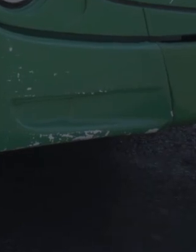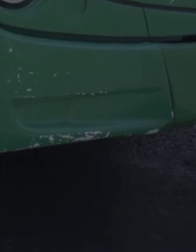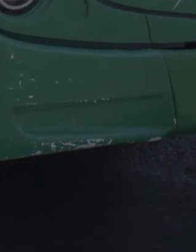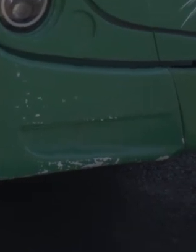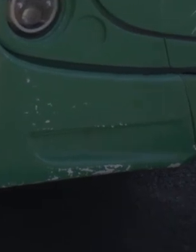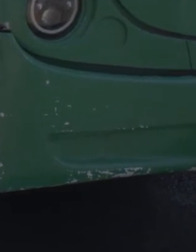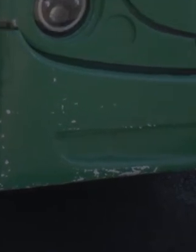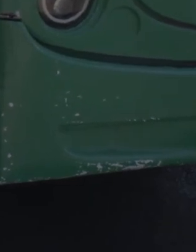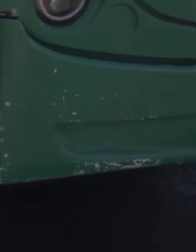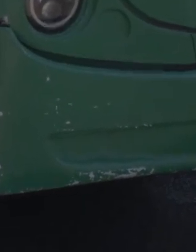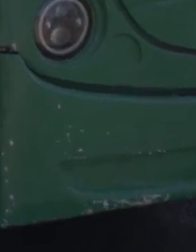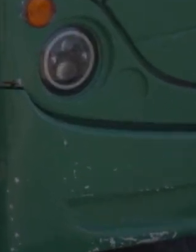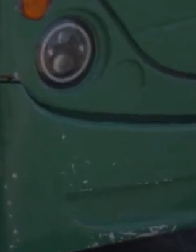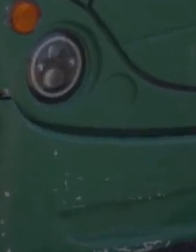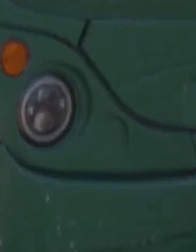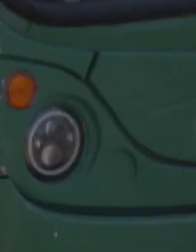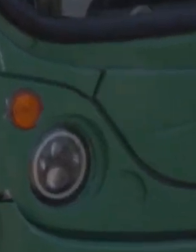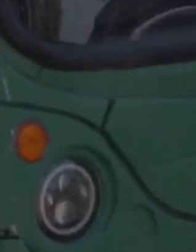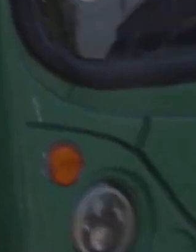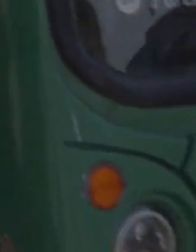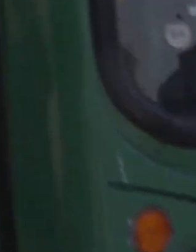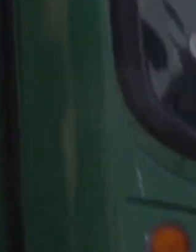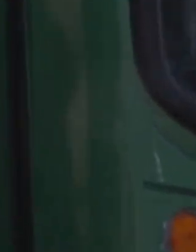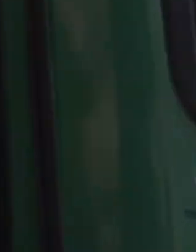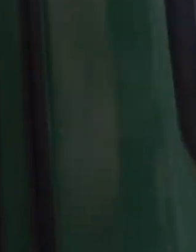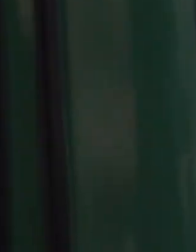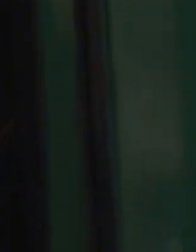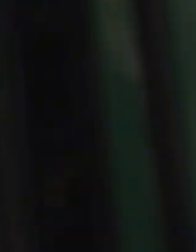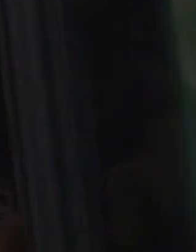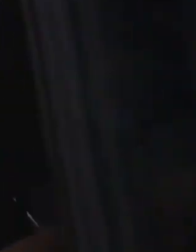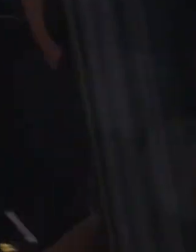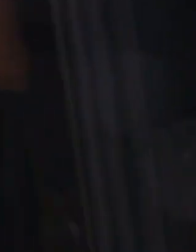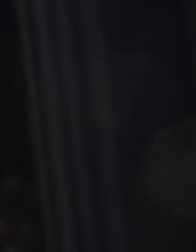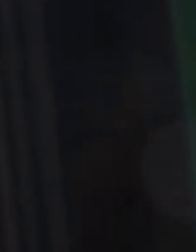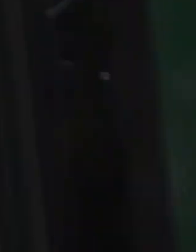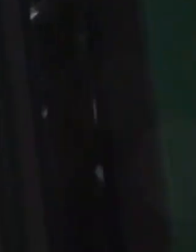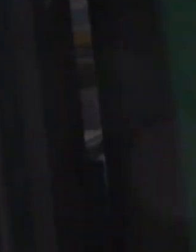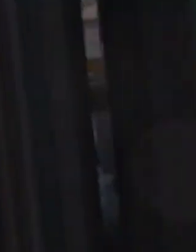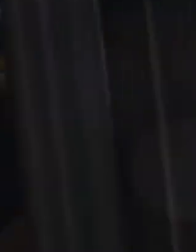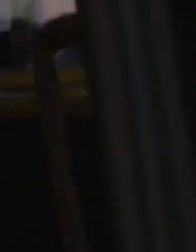Llega la micro del recorrido 121, conducida por su papá.